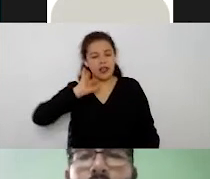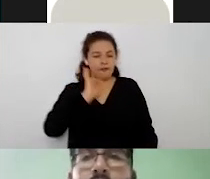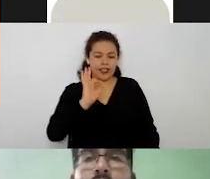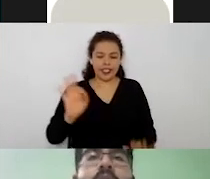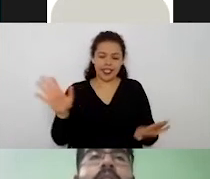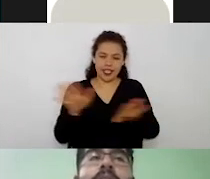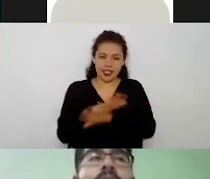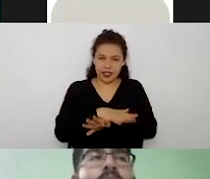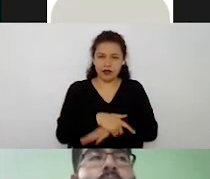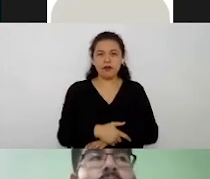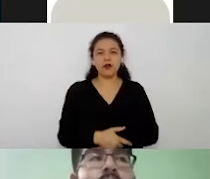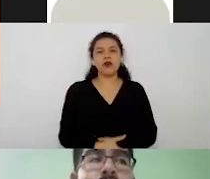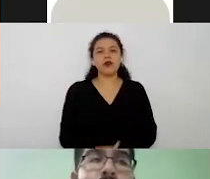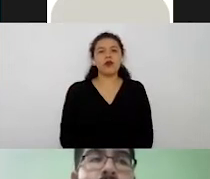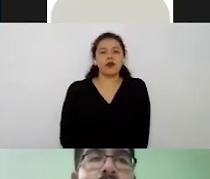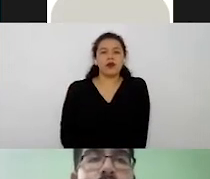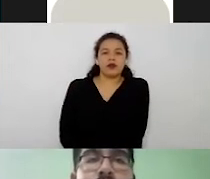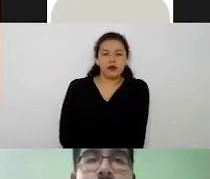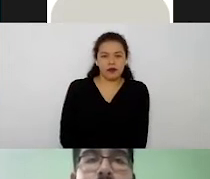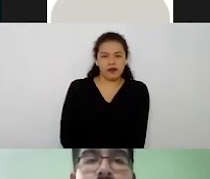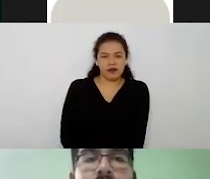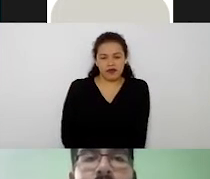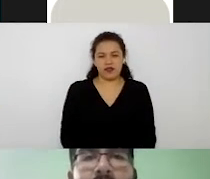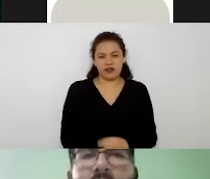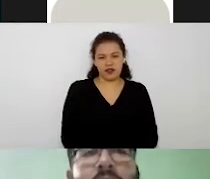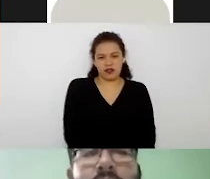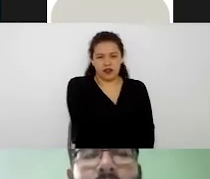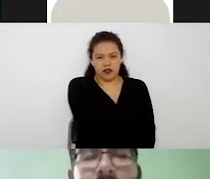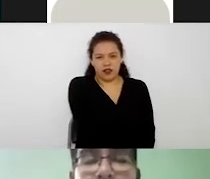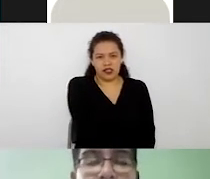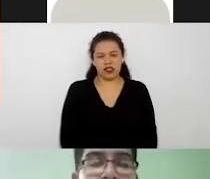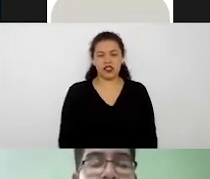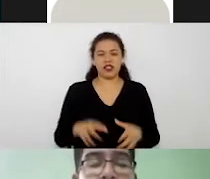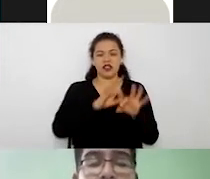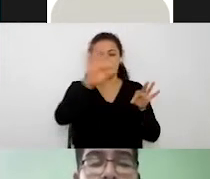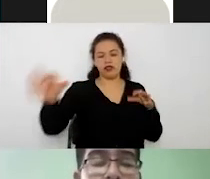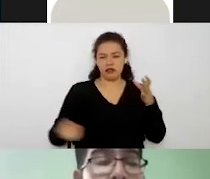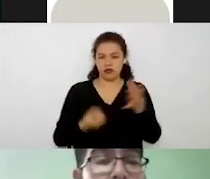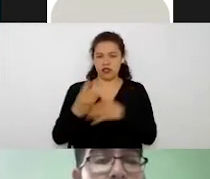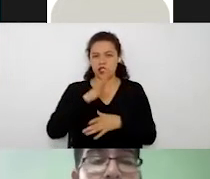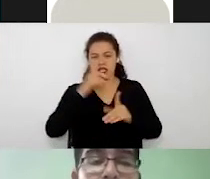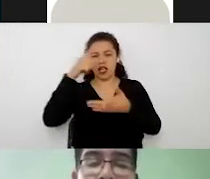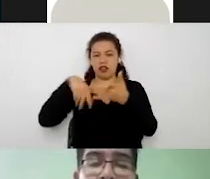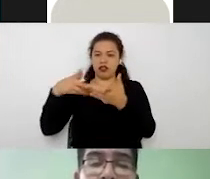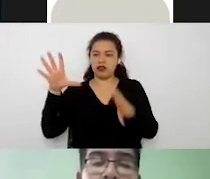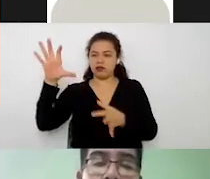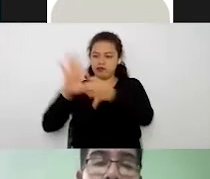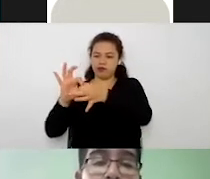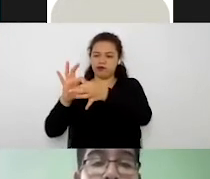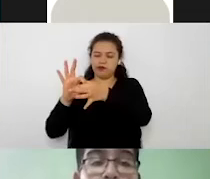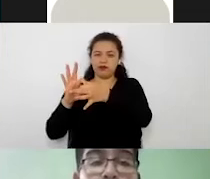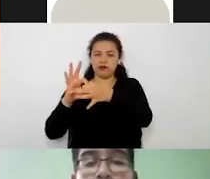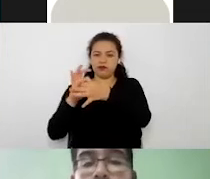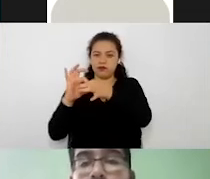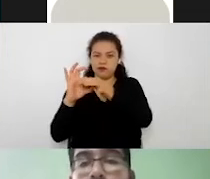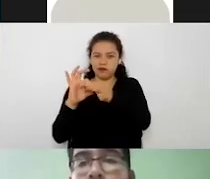o que quizás la ruta de evacuación manda una salida que está cerrada con candado y que hay que